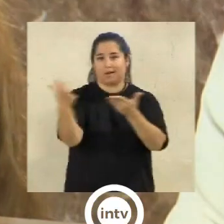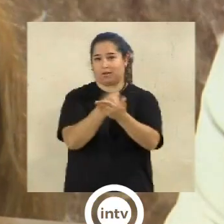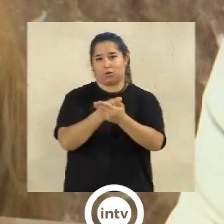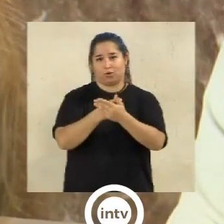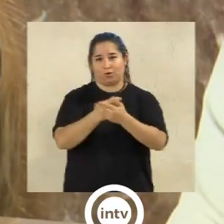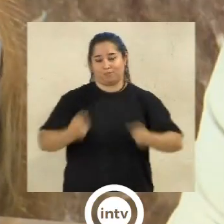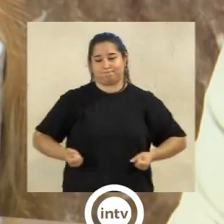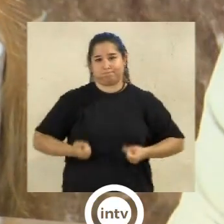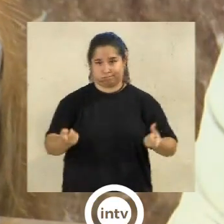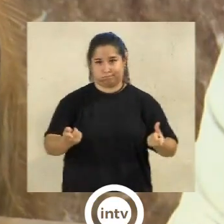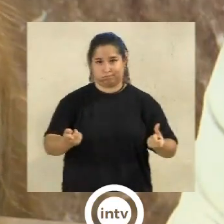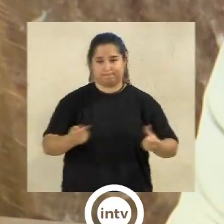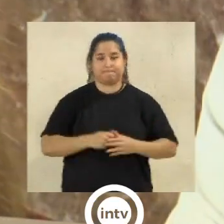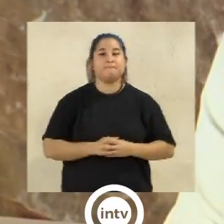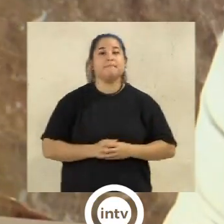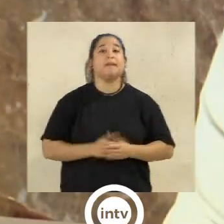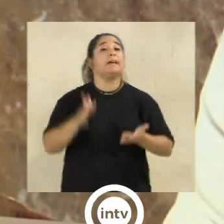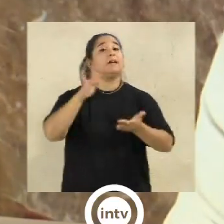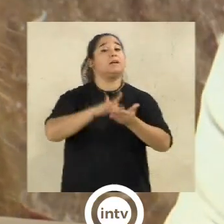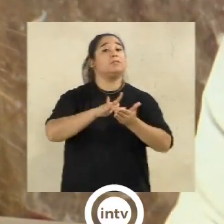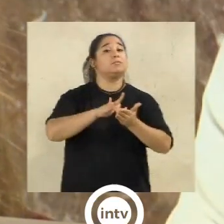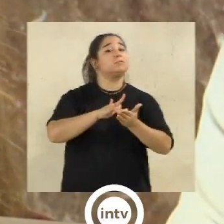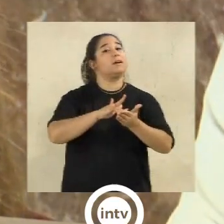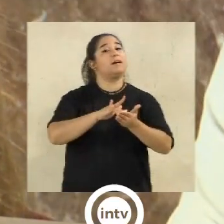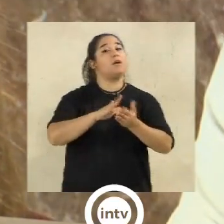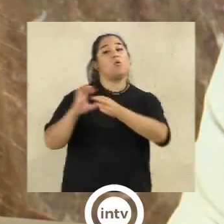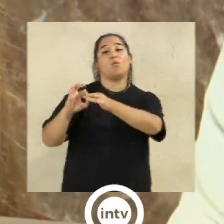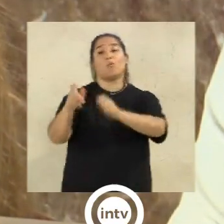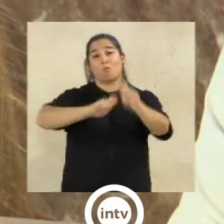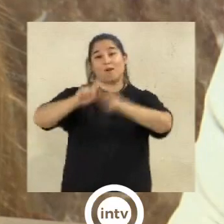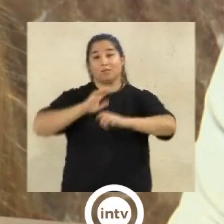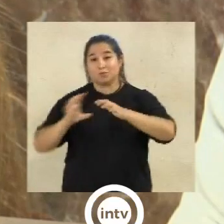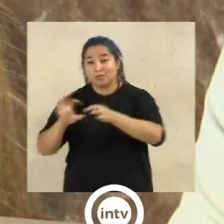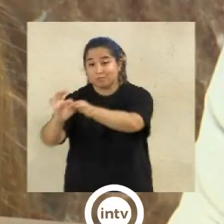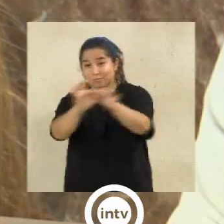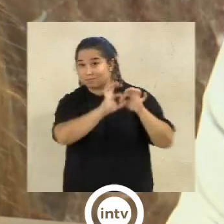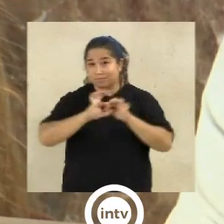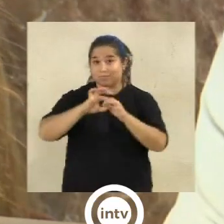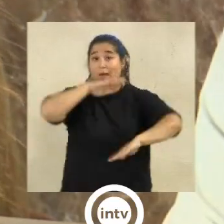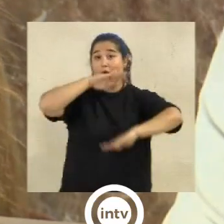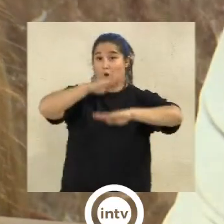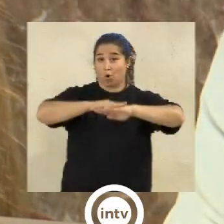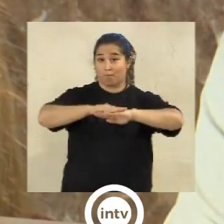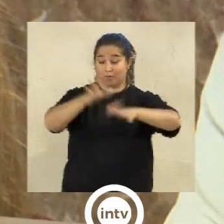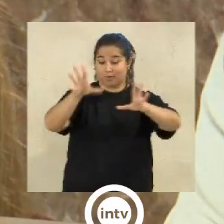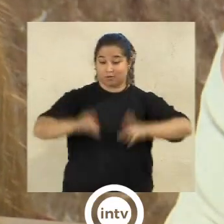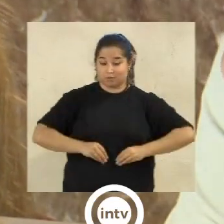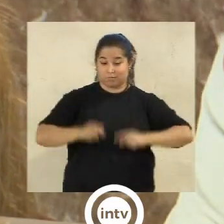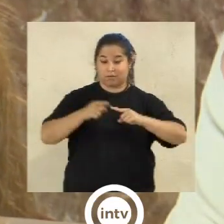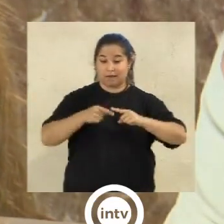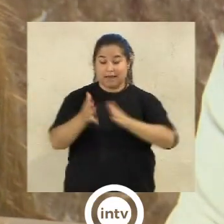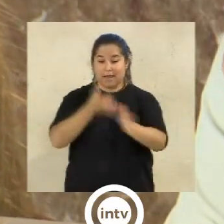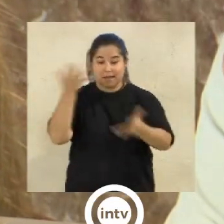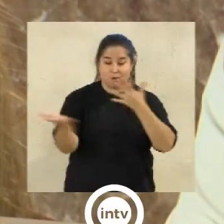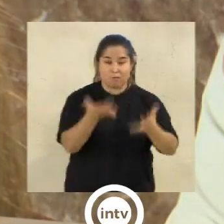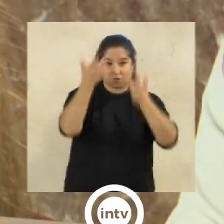carísimos quieren aprobar el decálogo para adherirse a una asociación y asumir los siguientes compromisos impulsar concienciar